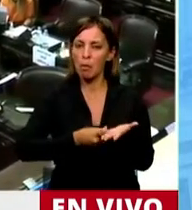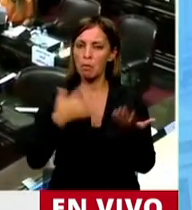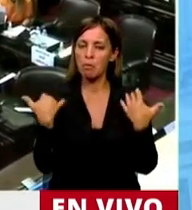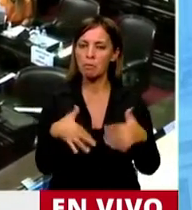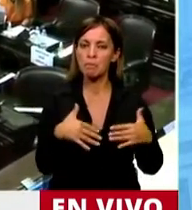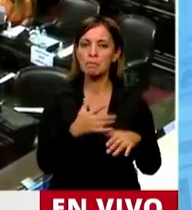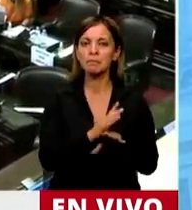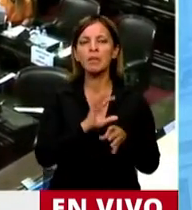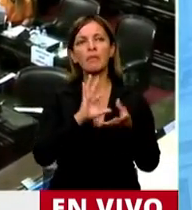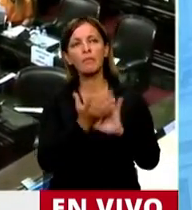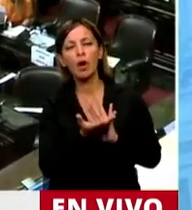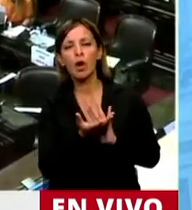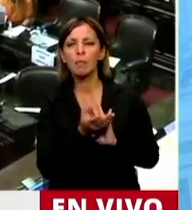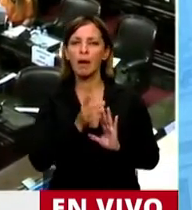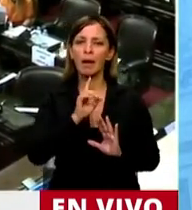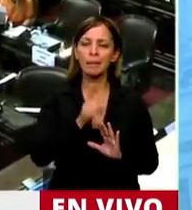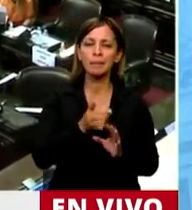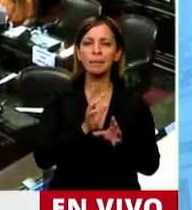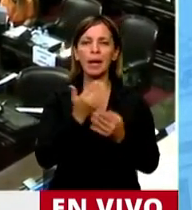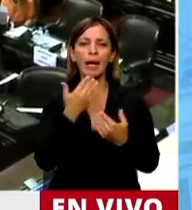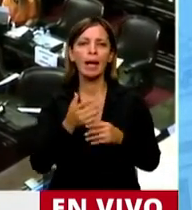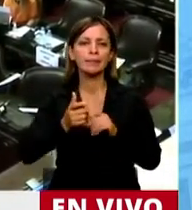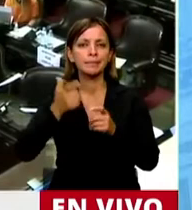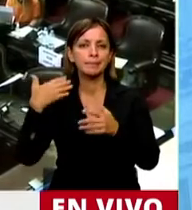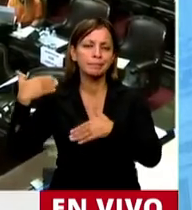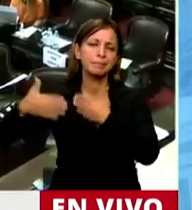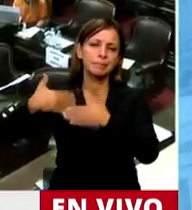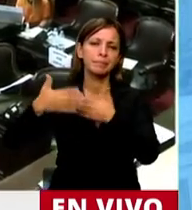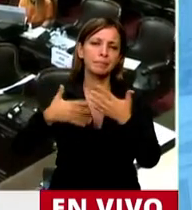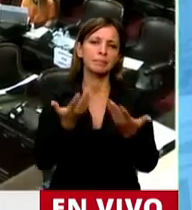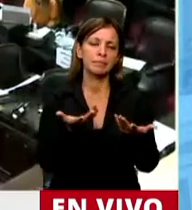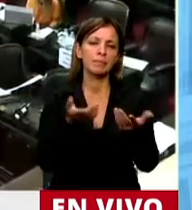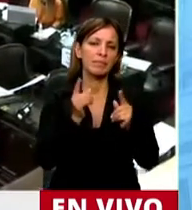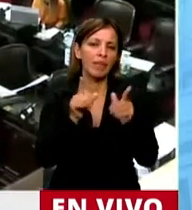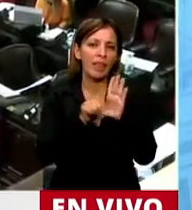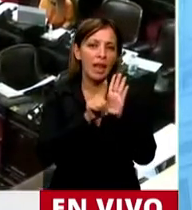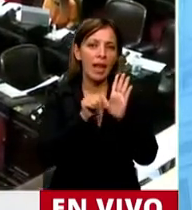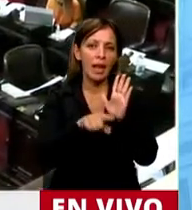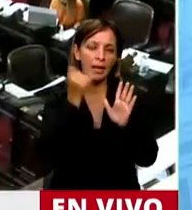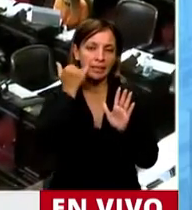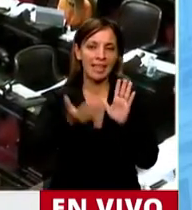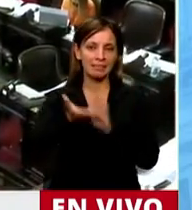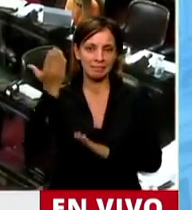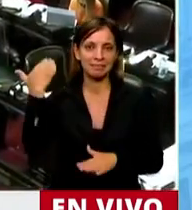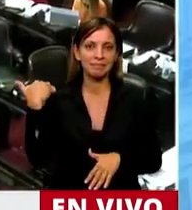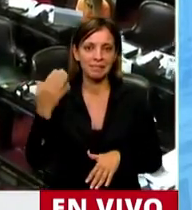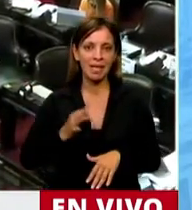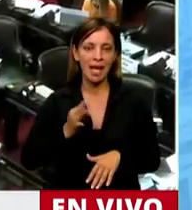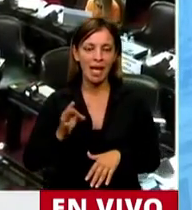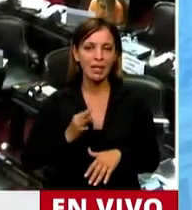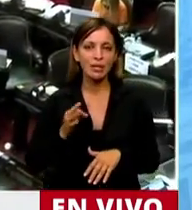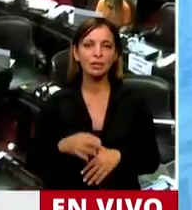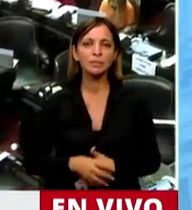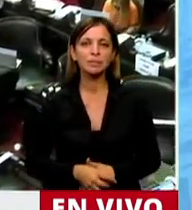la doctrina y la práctica de todo este tiempo en que rige esta ley, que tiene ya sus algunos años,